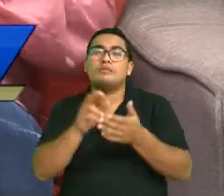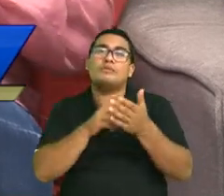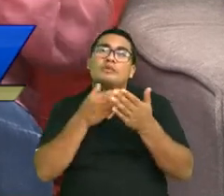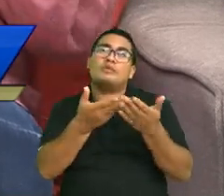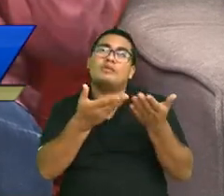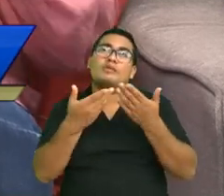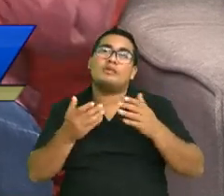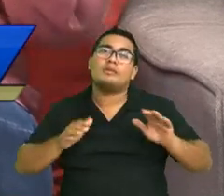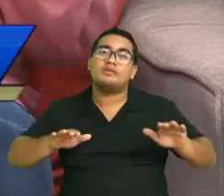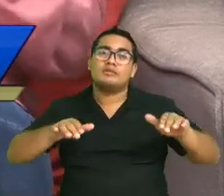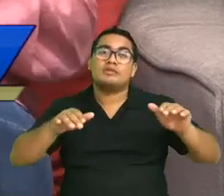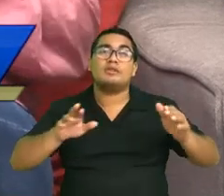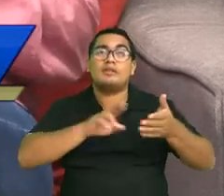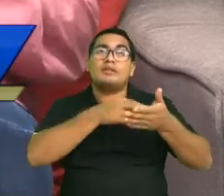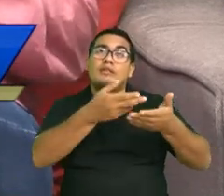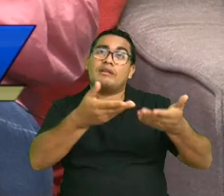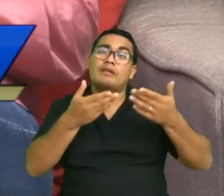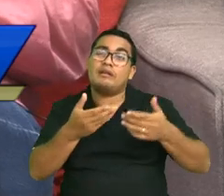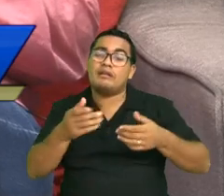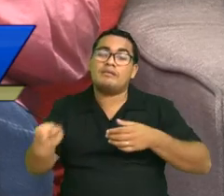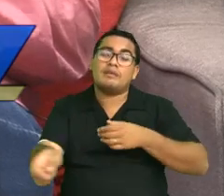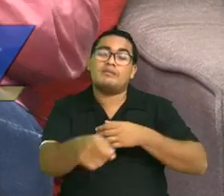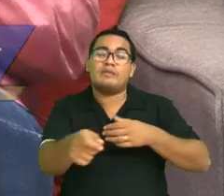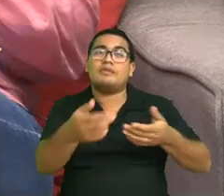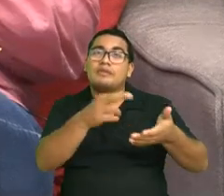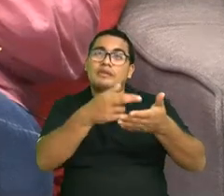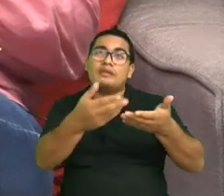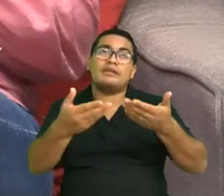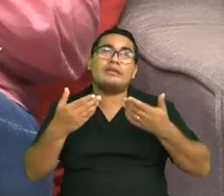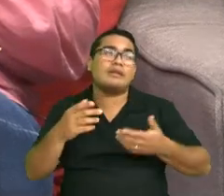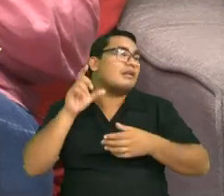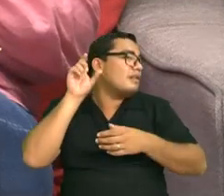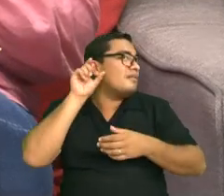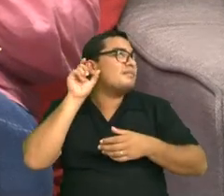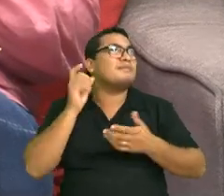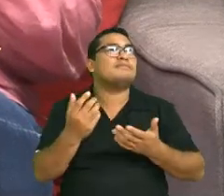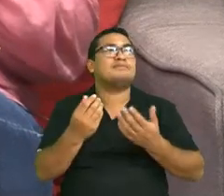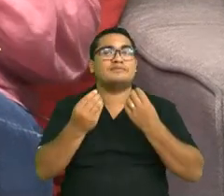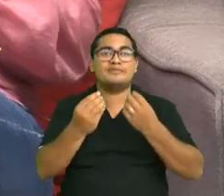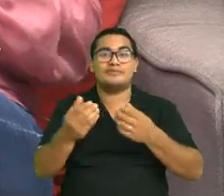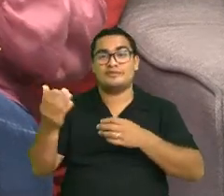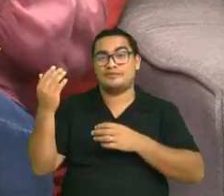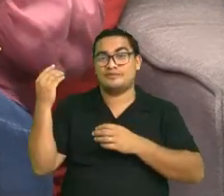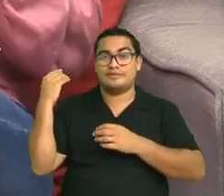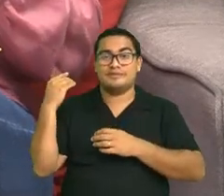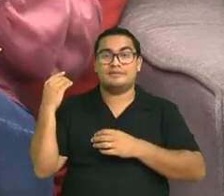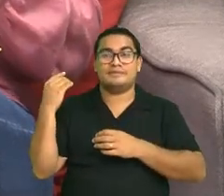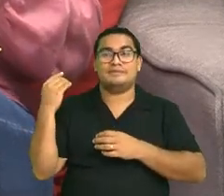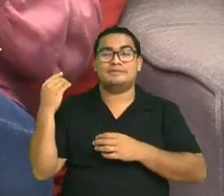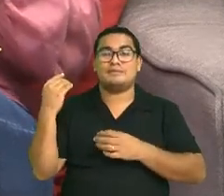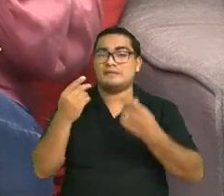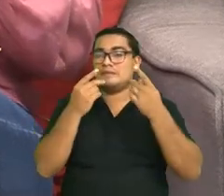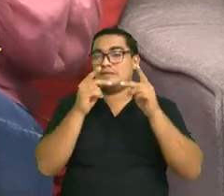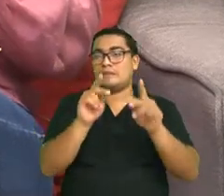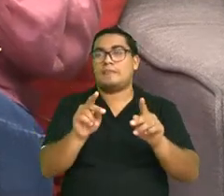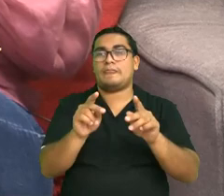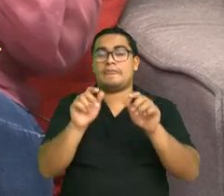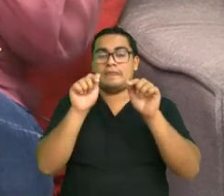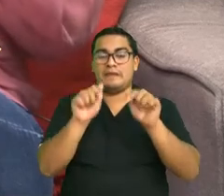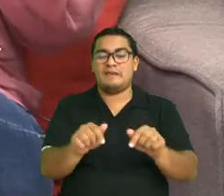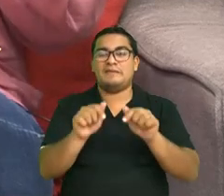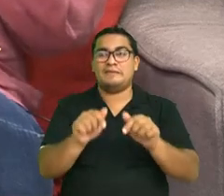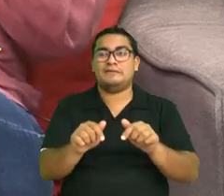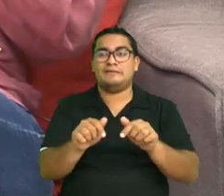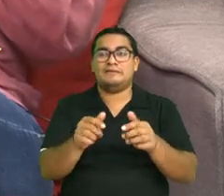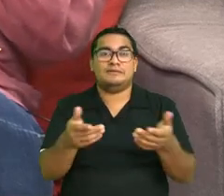sumamente solidario, ¿verdad? Por todas las experiencias históricas que hemos pasado, pero eso era,